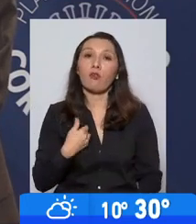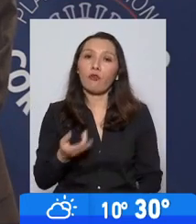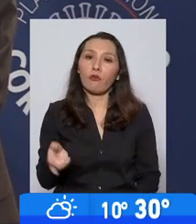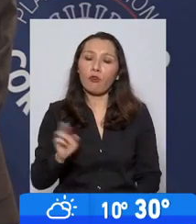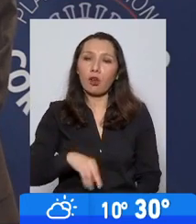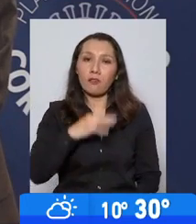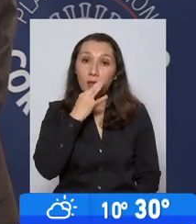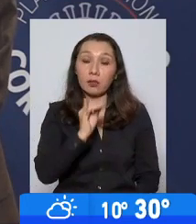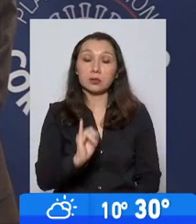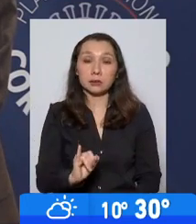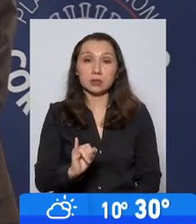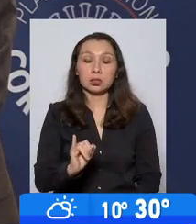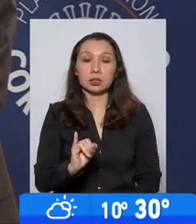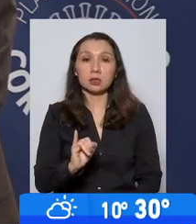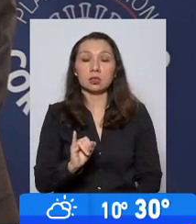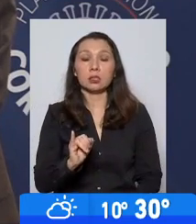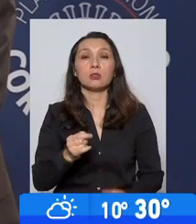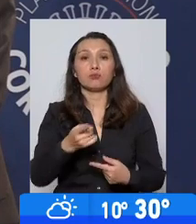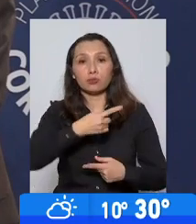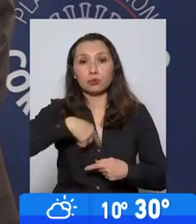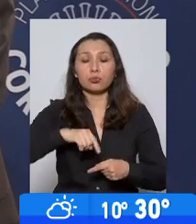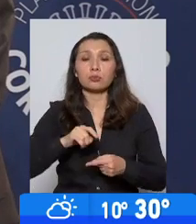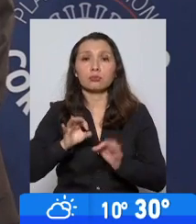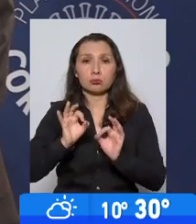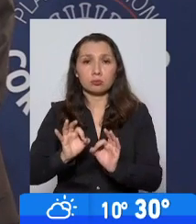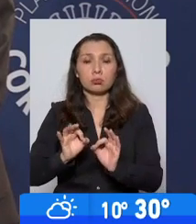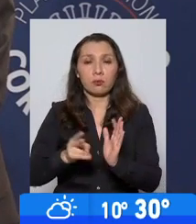señalar, efectivamente